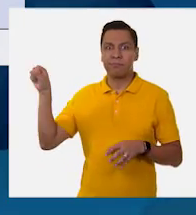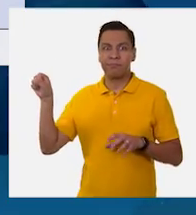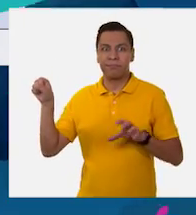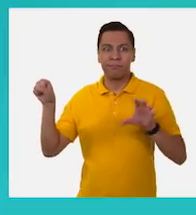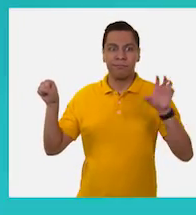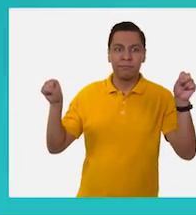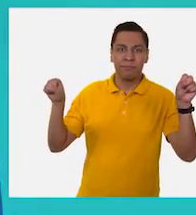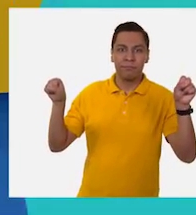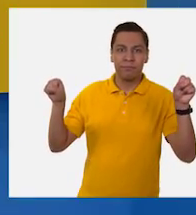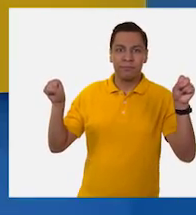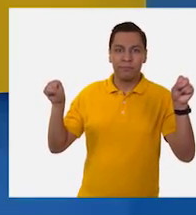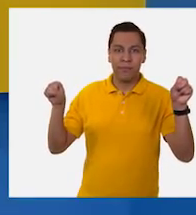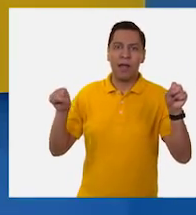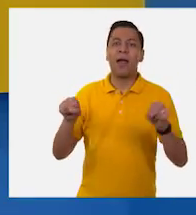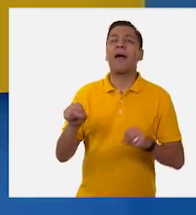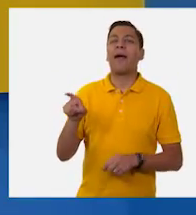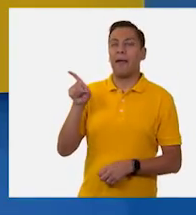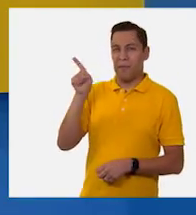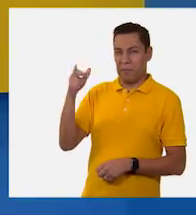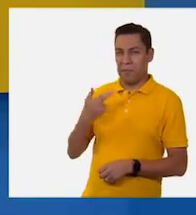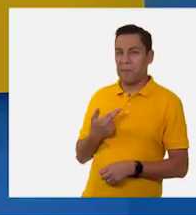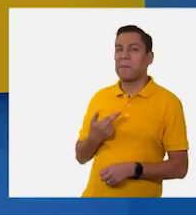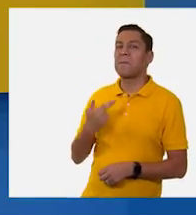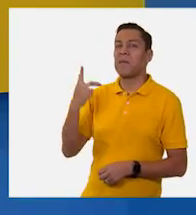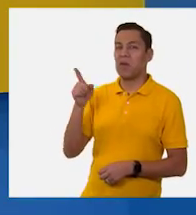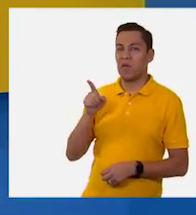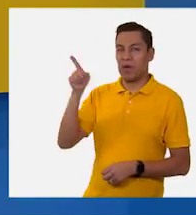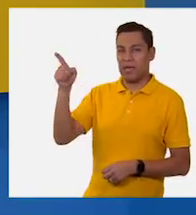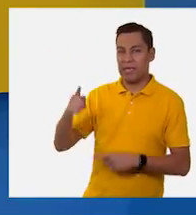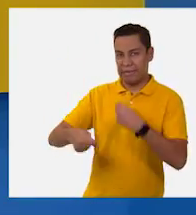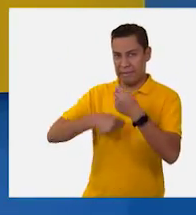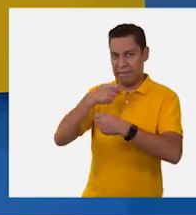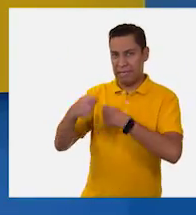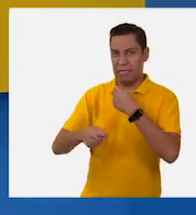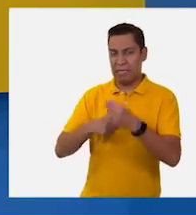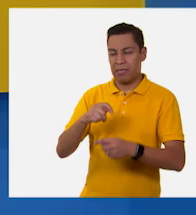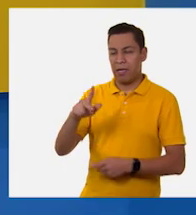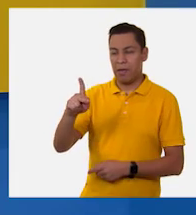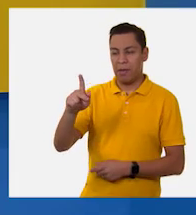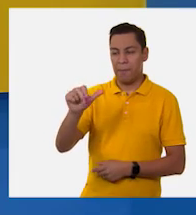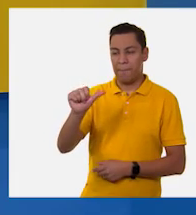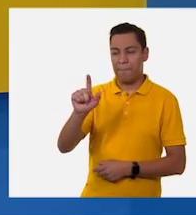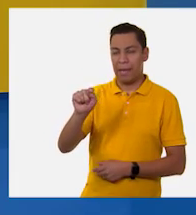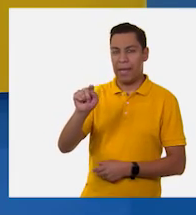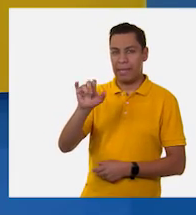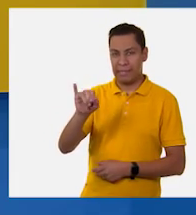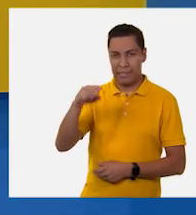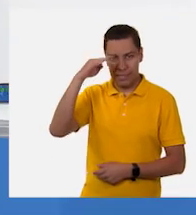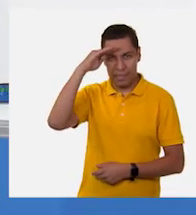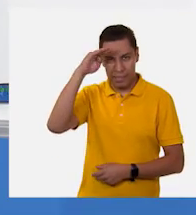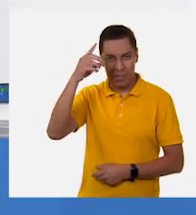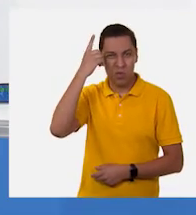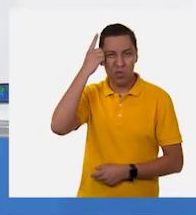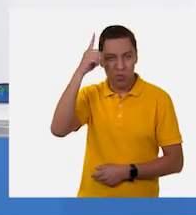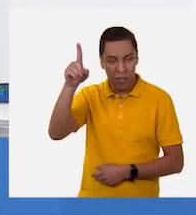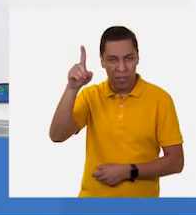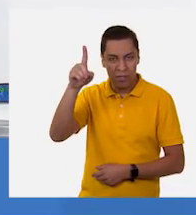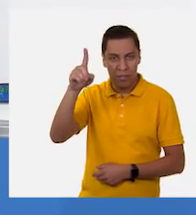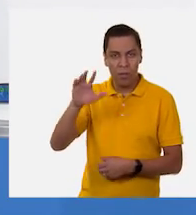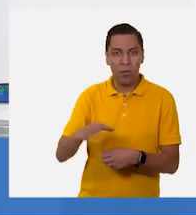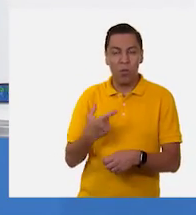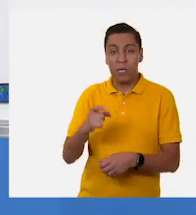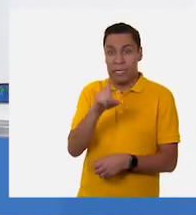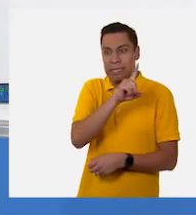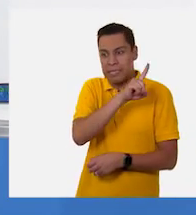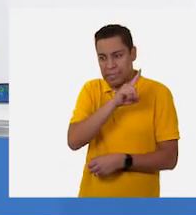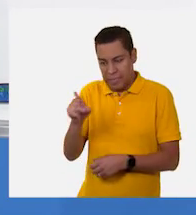la tienda de Doña Patty? ¿La tienda de Doña Patty? ¿Por qué, Jenny? Ah, pues porque cada 100 pesos